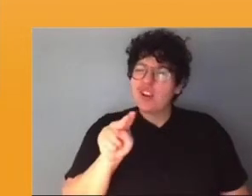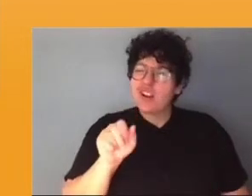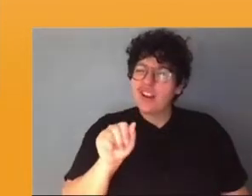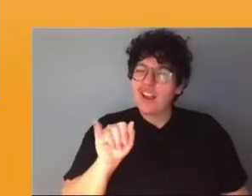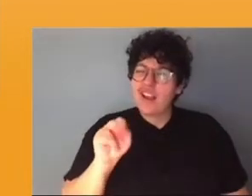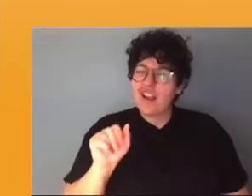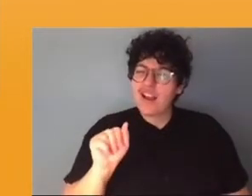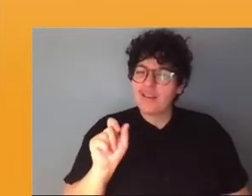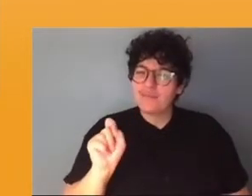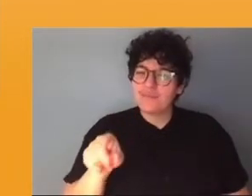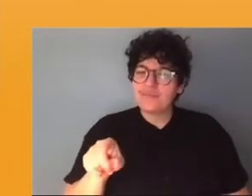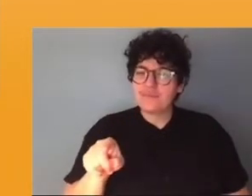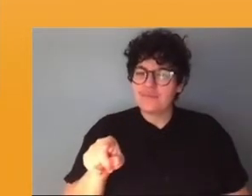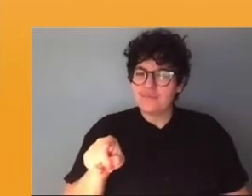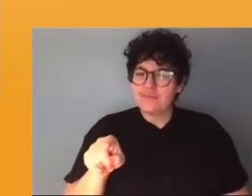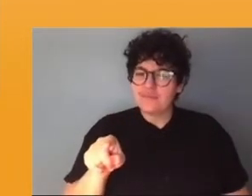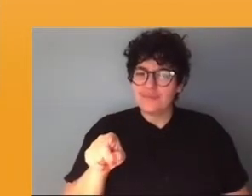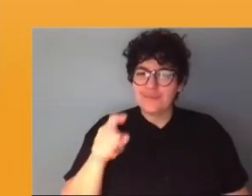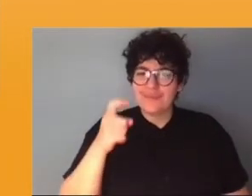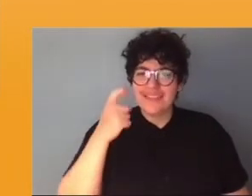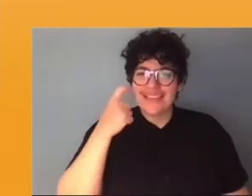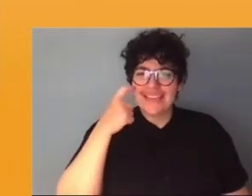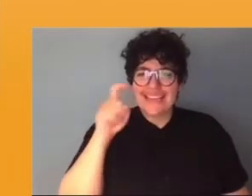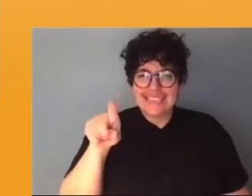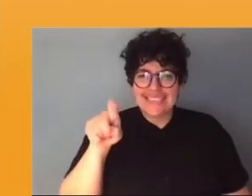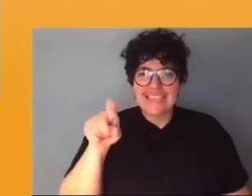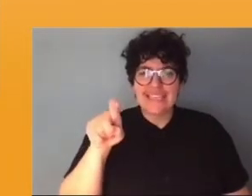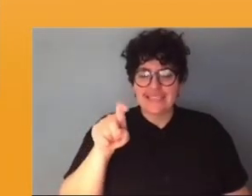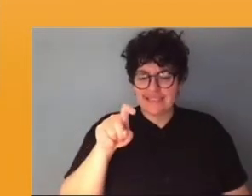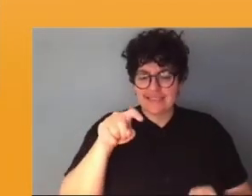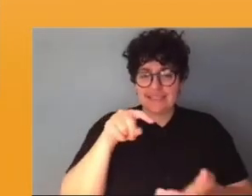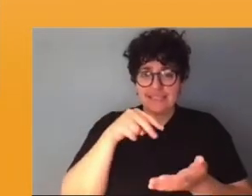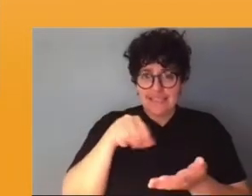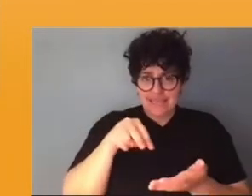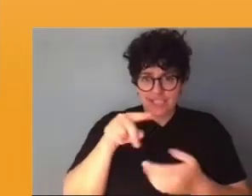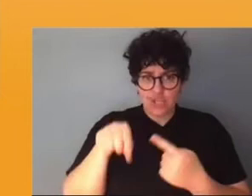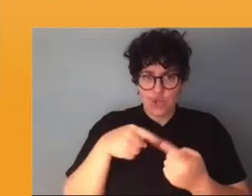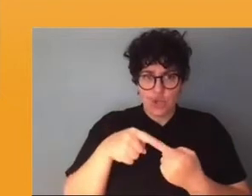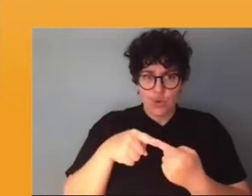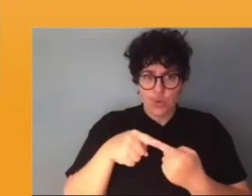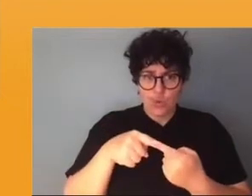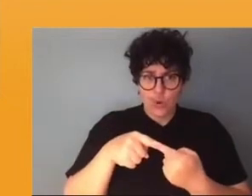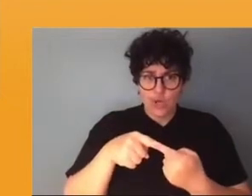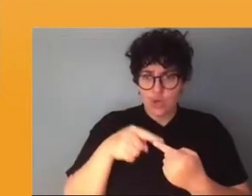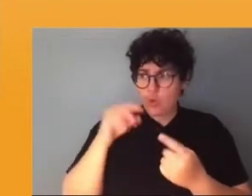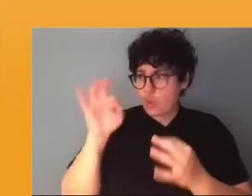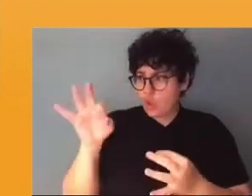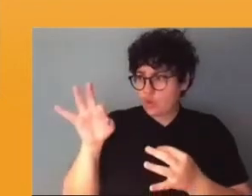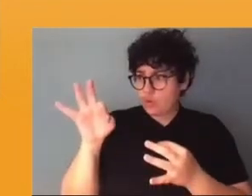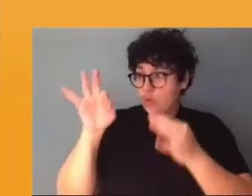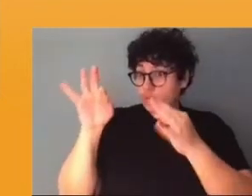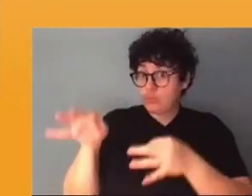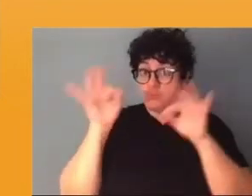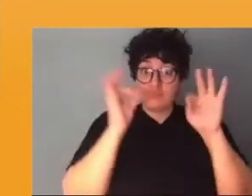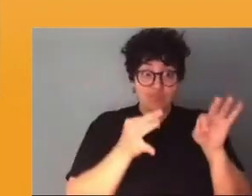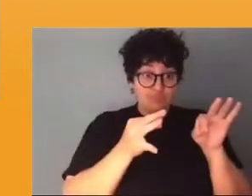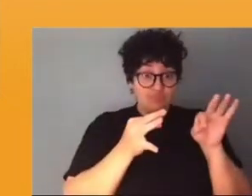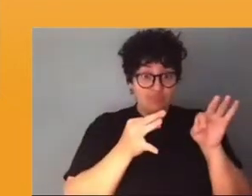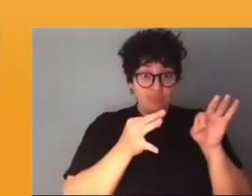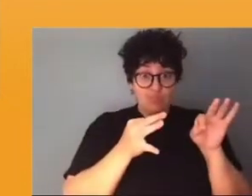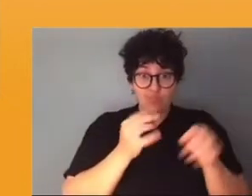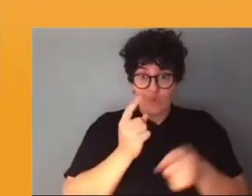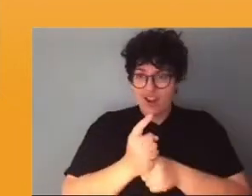¿Así? ¿El movimiento del ojo? En la danza japonesa, Seguimos toda una línea, es